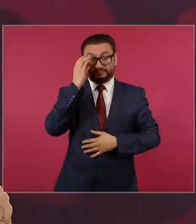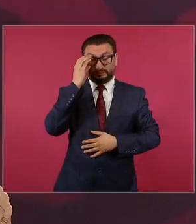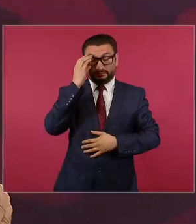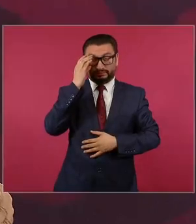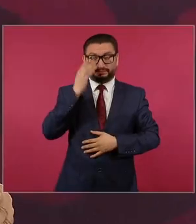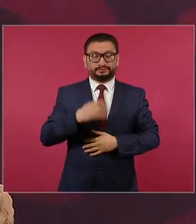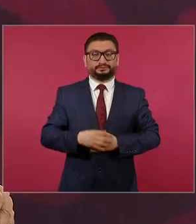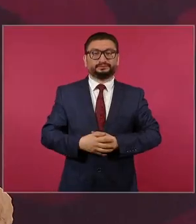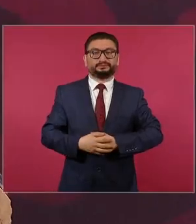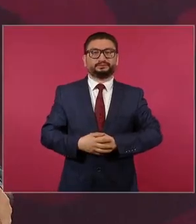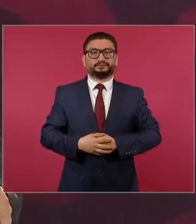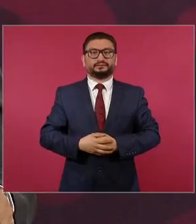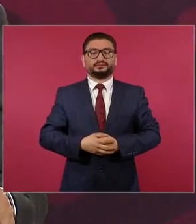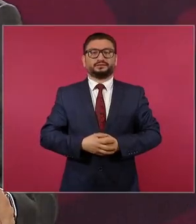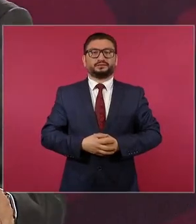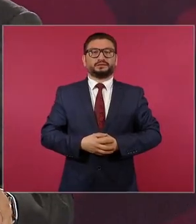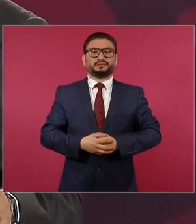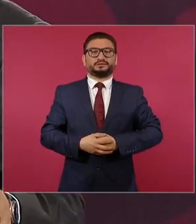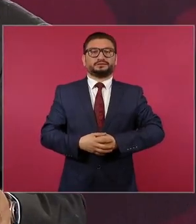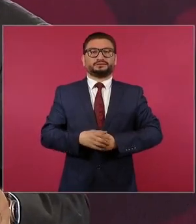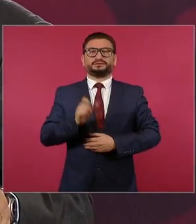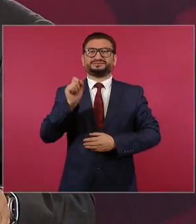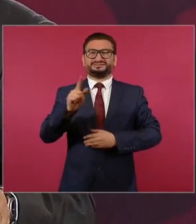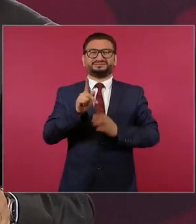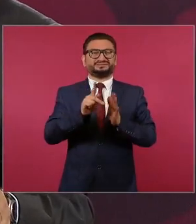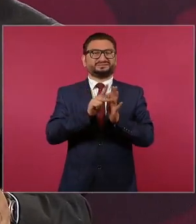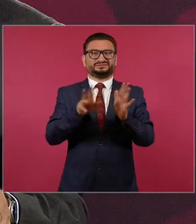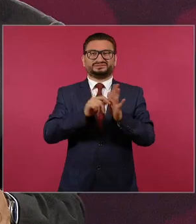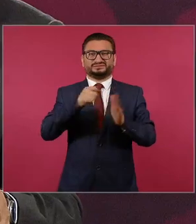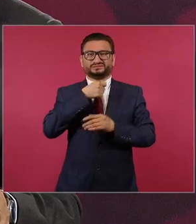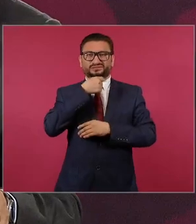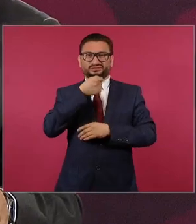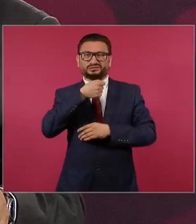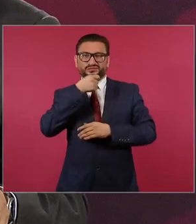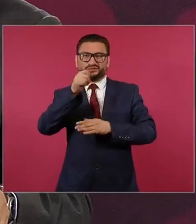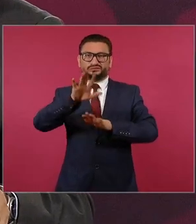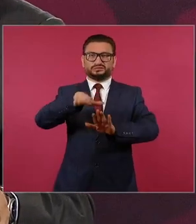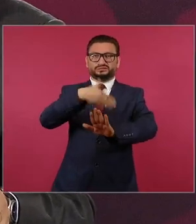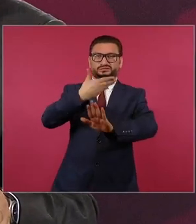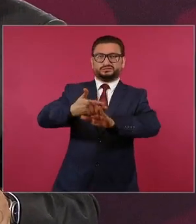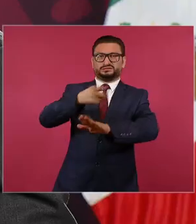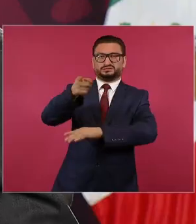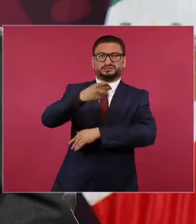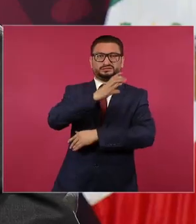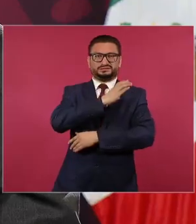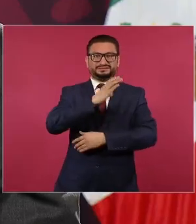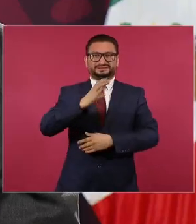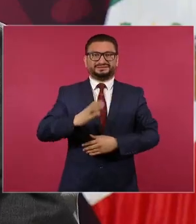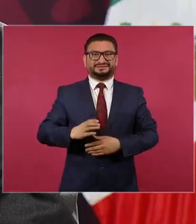con el reportaje contra la candidata